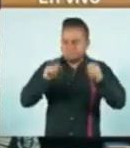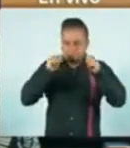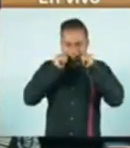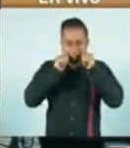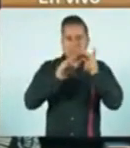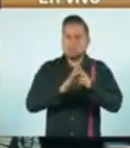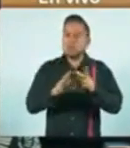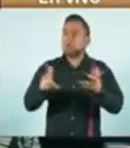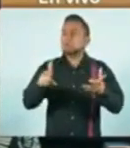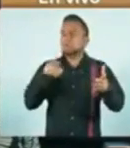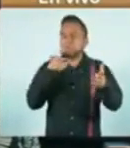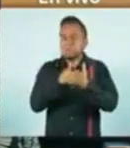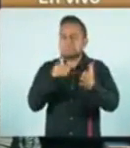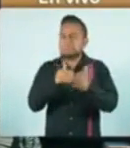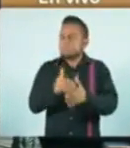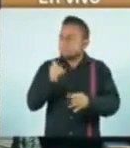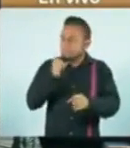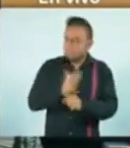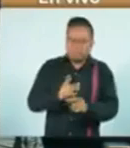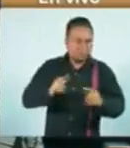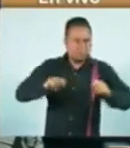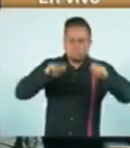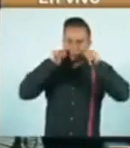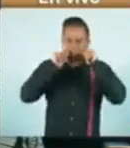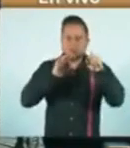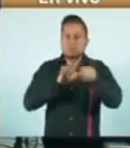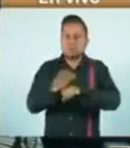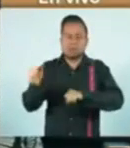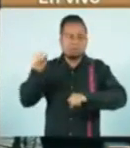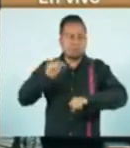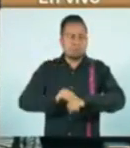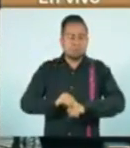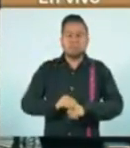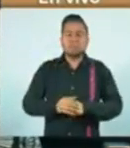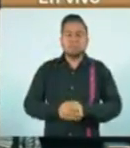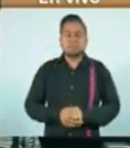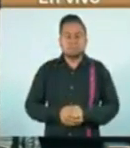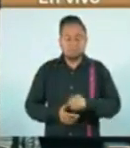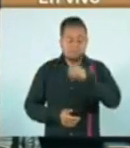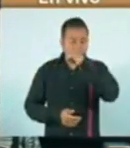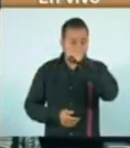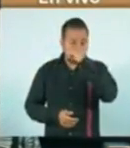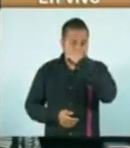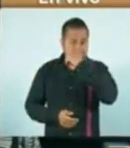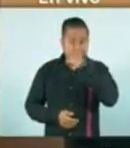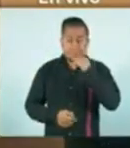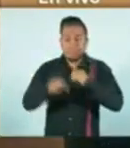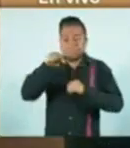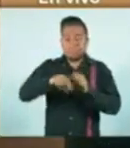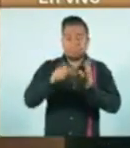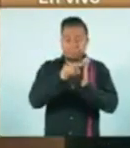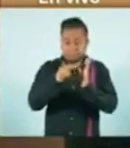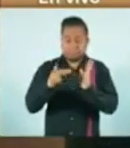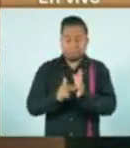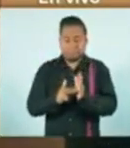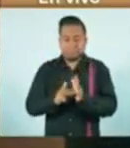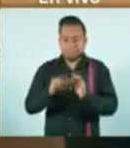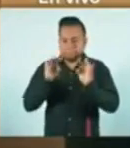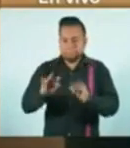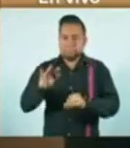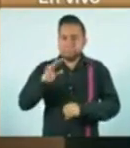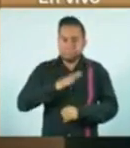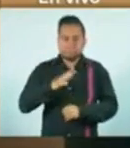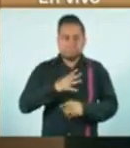las montañas que haya que subir y no rendirse. En Huatulco habían